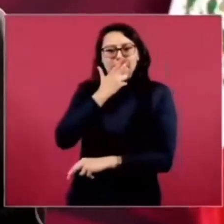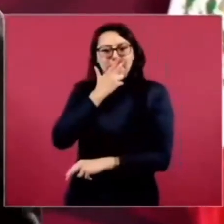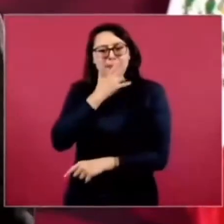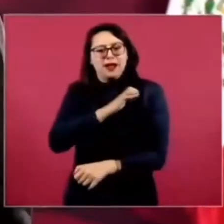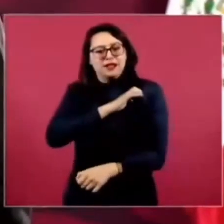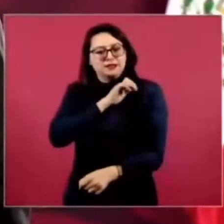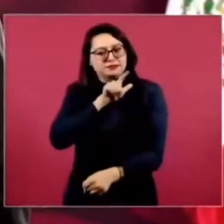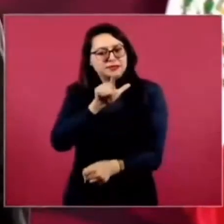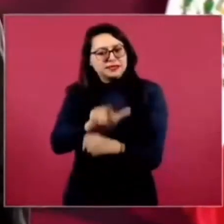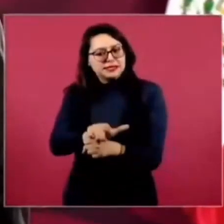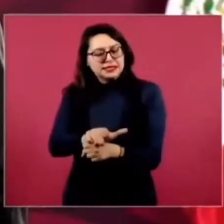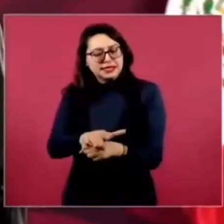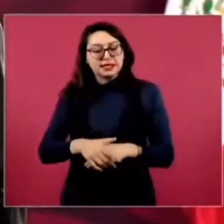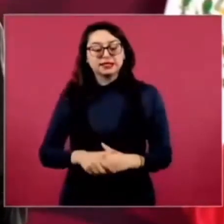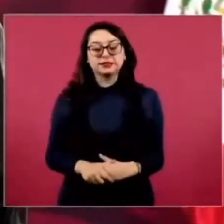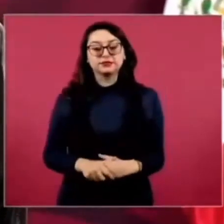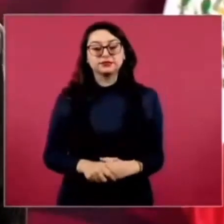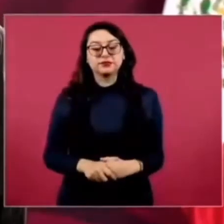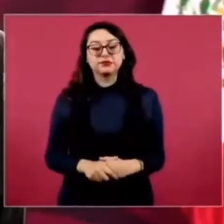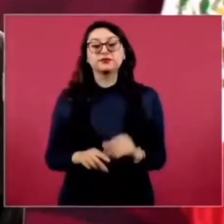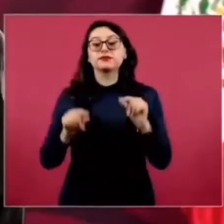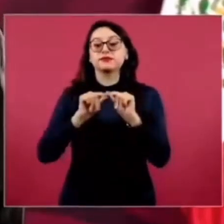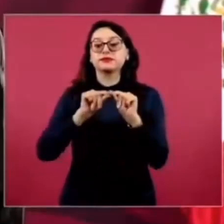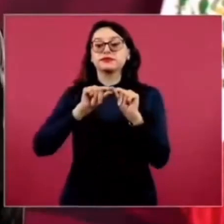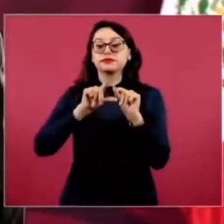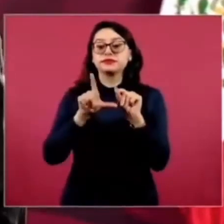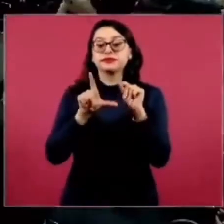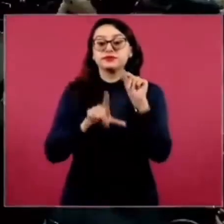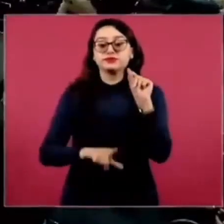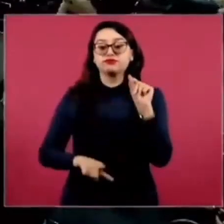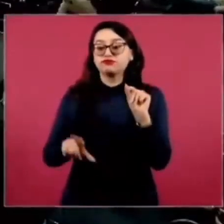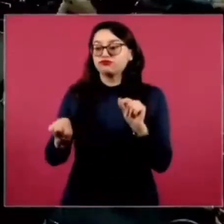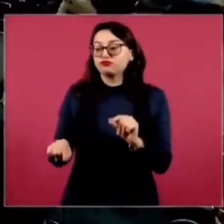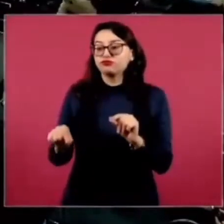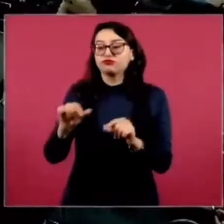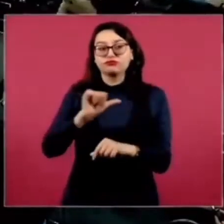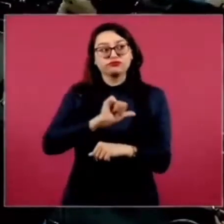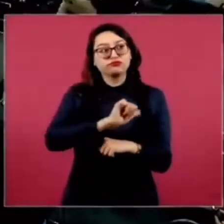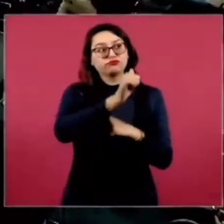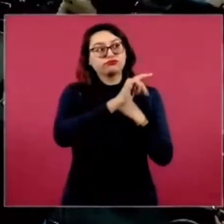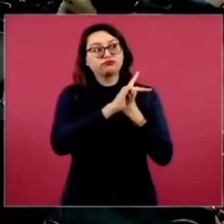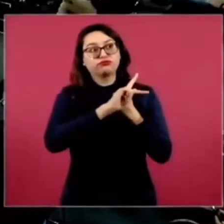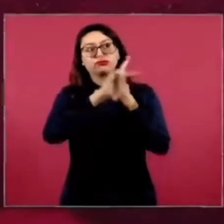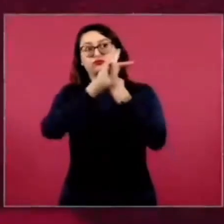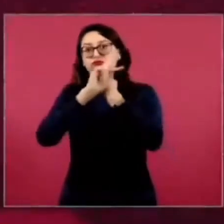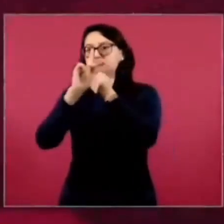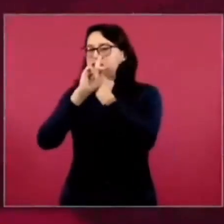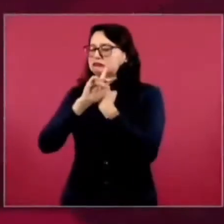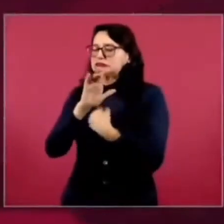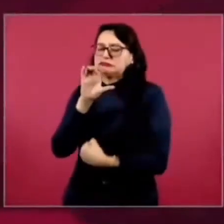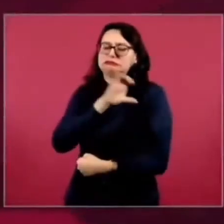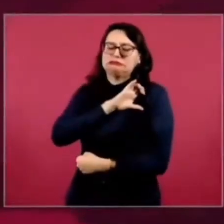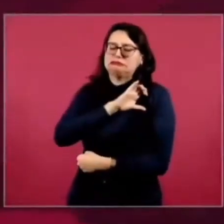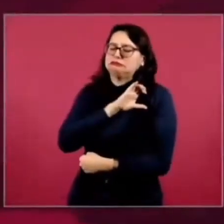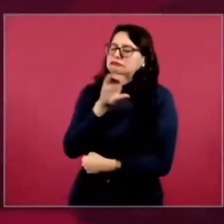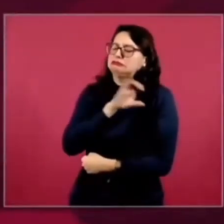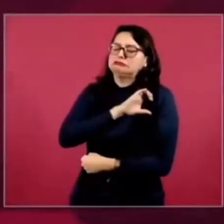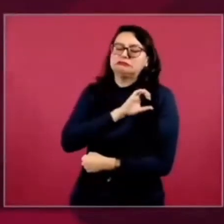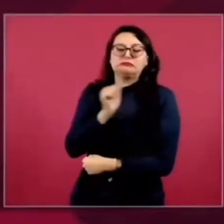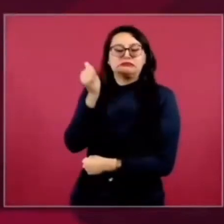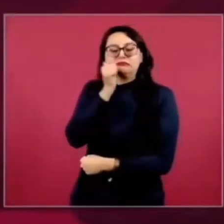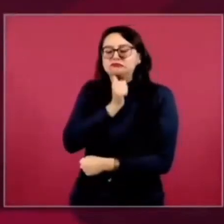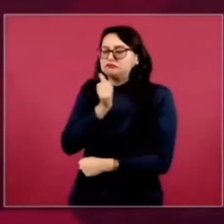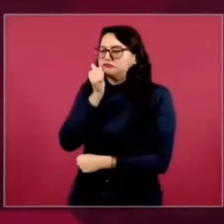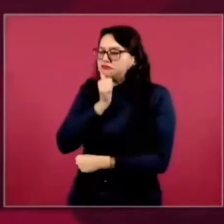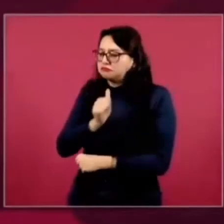México ha sido muy querido, el pueblo de México muy respetado en el